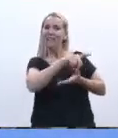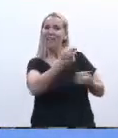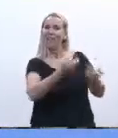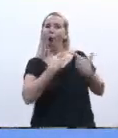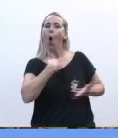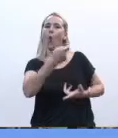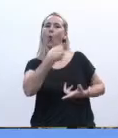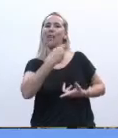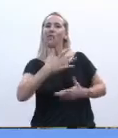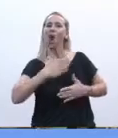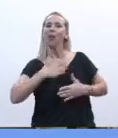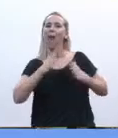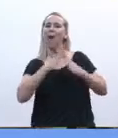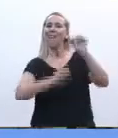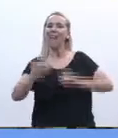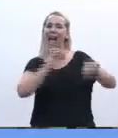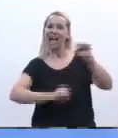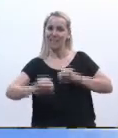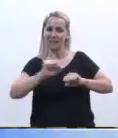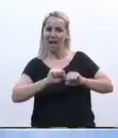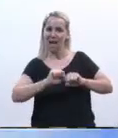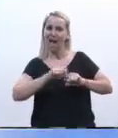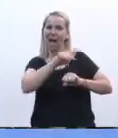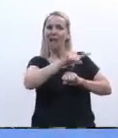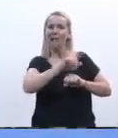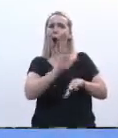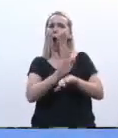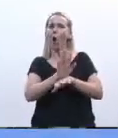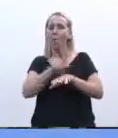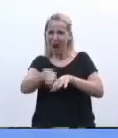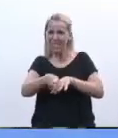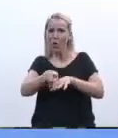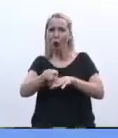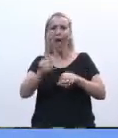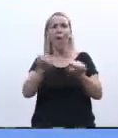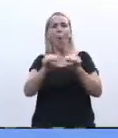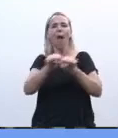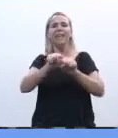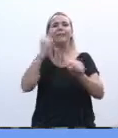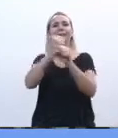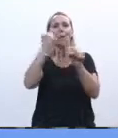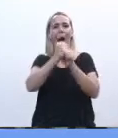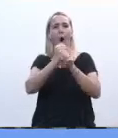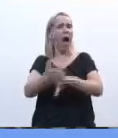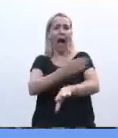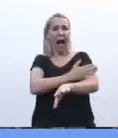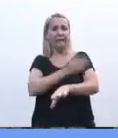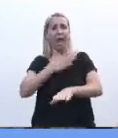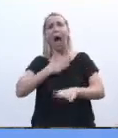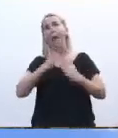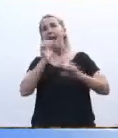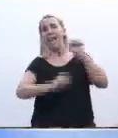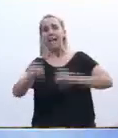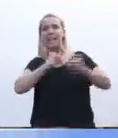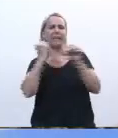jubilación de amas de casas, que le dio estatus de trabajo a algo que nunca fue considerado un trabajo.